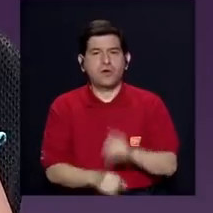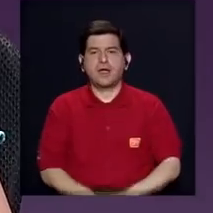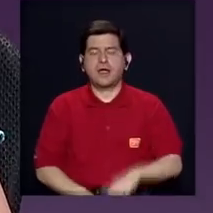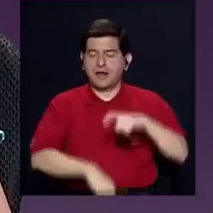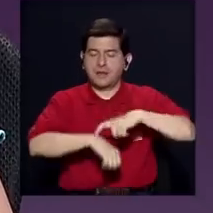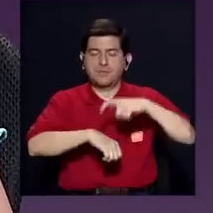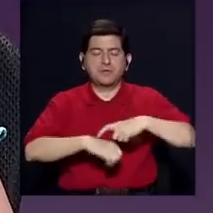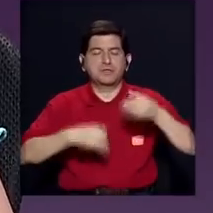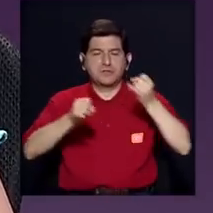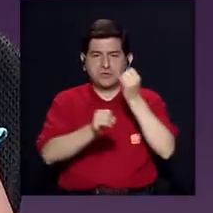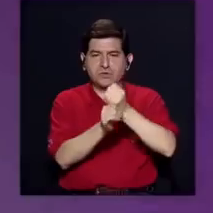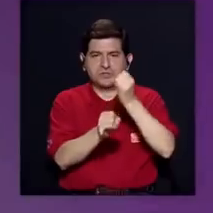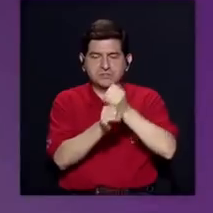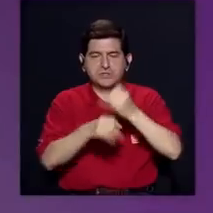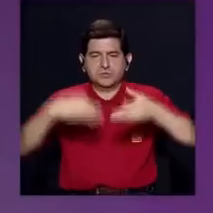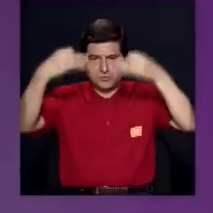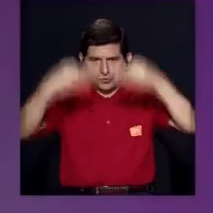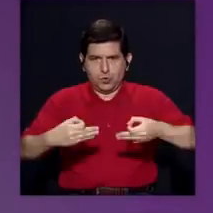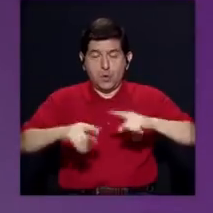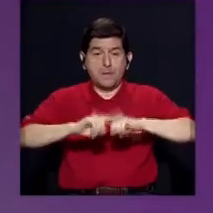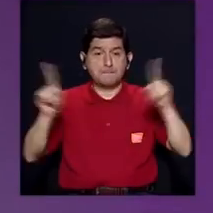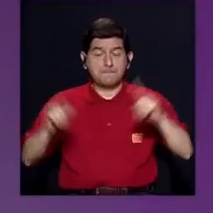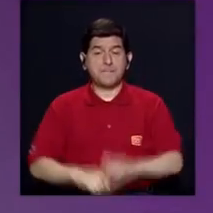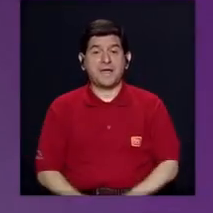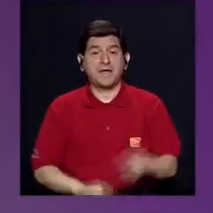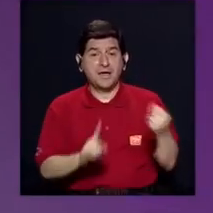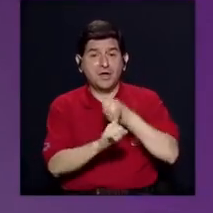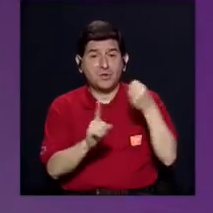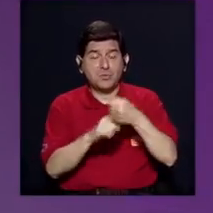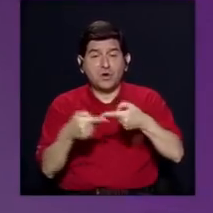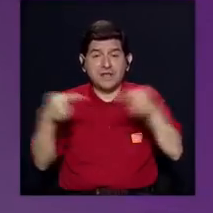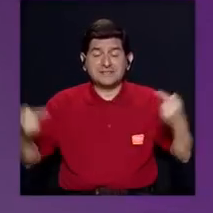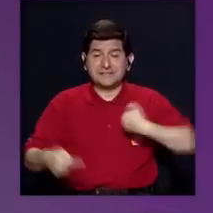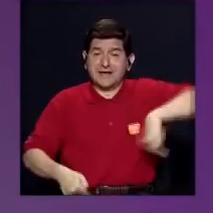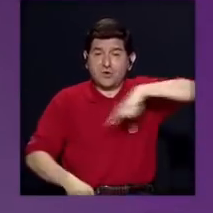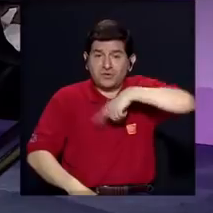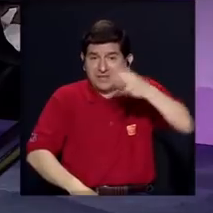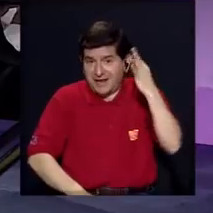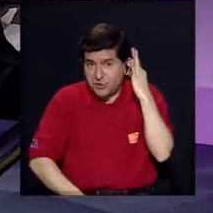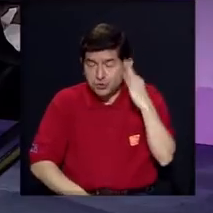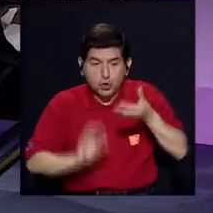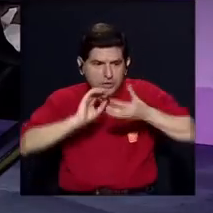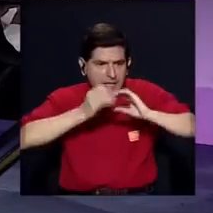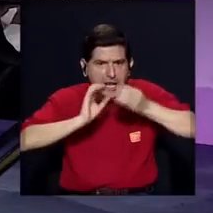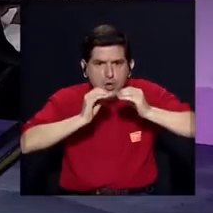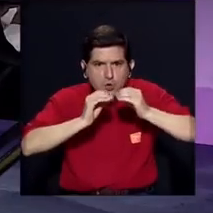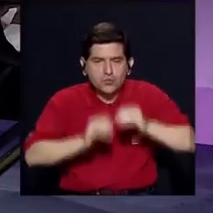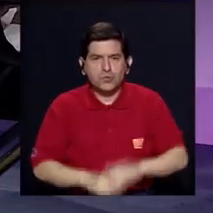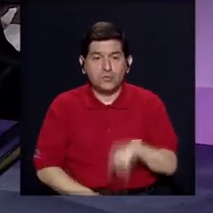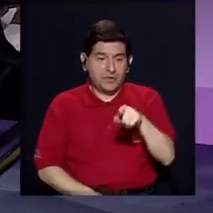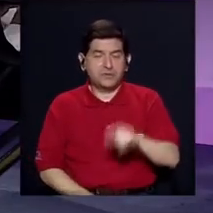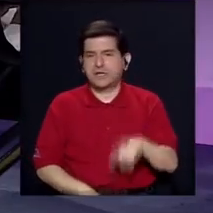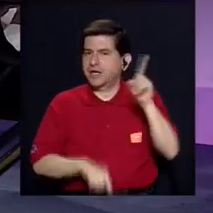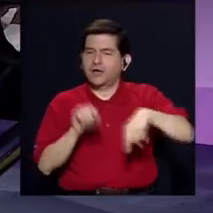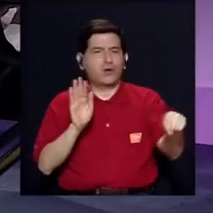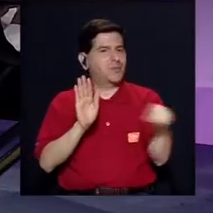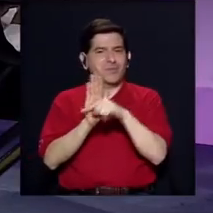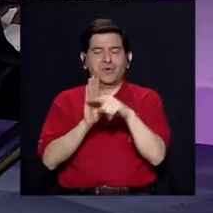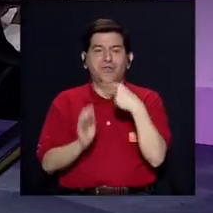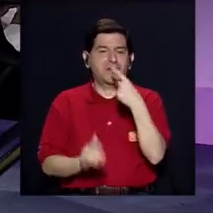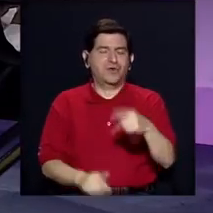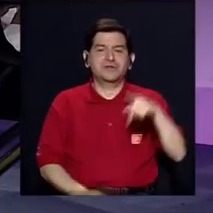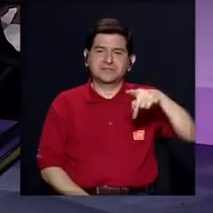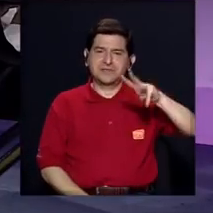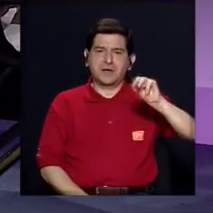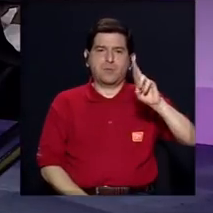de toma de decisión pero cuando se trata de que ejerzan violencias sobre nosotras los datos verdad son innegables ya lo decía doña